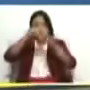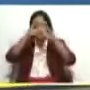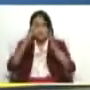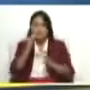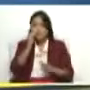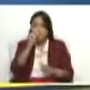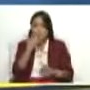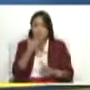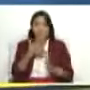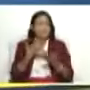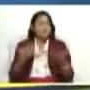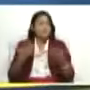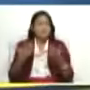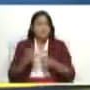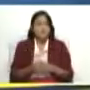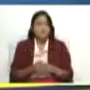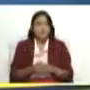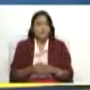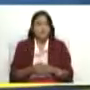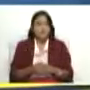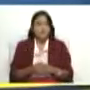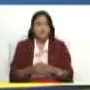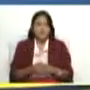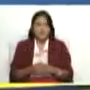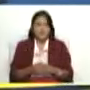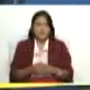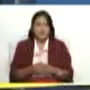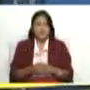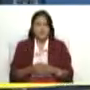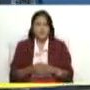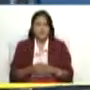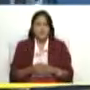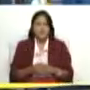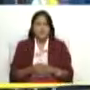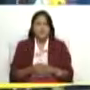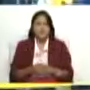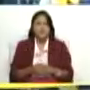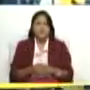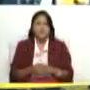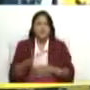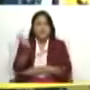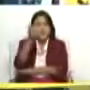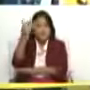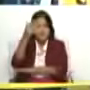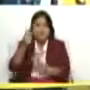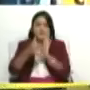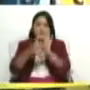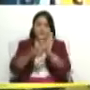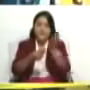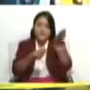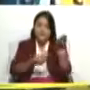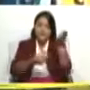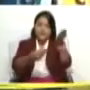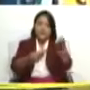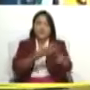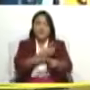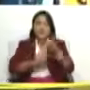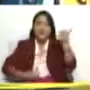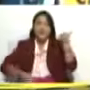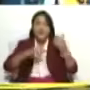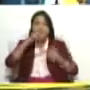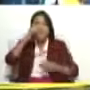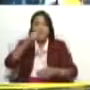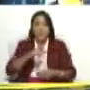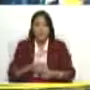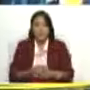la entrega de el pabellón nacional al presidente constitucional de la República bolivariana de Venezuela Nicolás